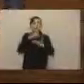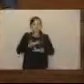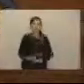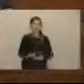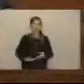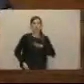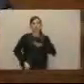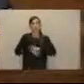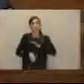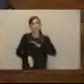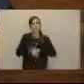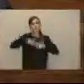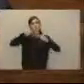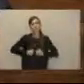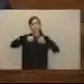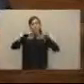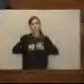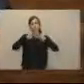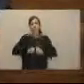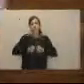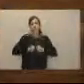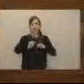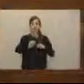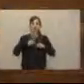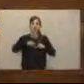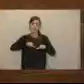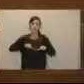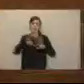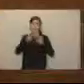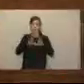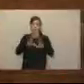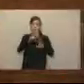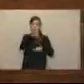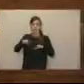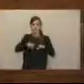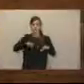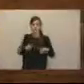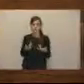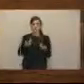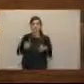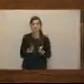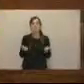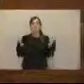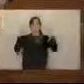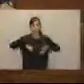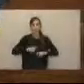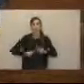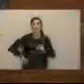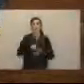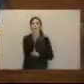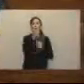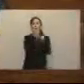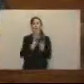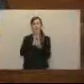empecinamiento de sus antecesoras en el cargo y alcance un consenso para cambiar el modelo. Manifestar nuestro